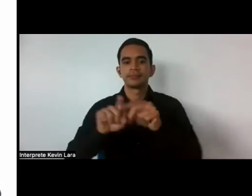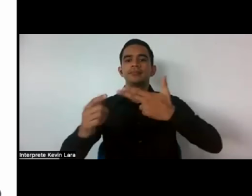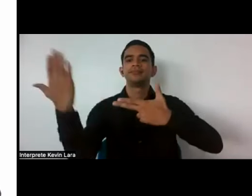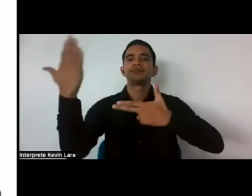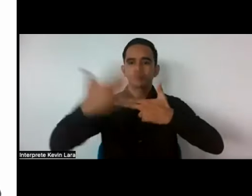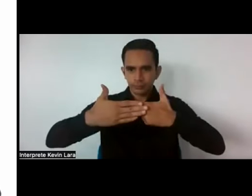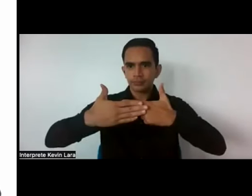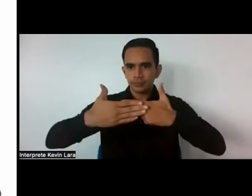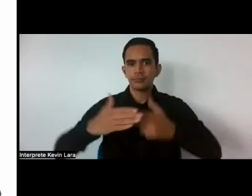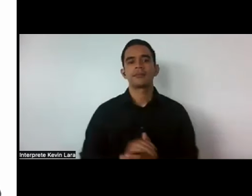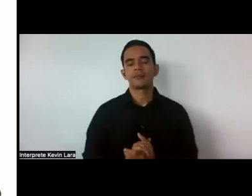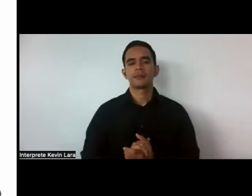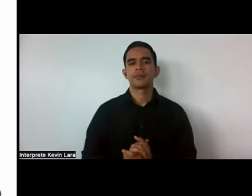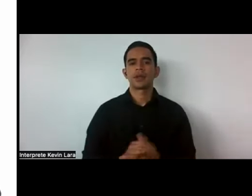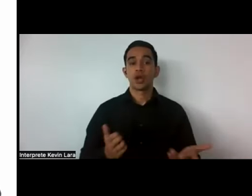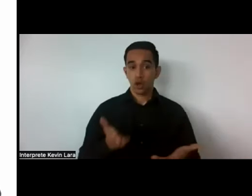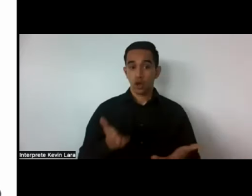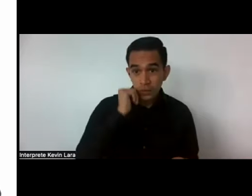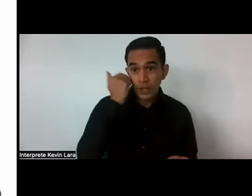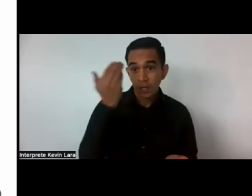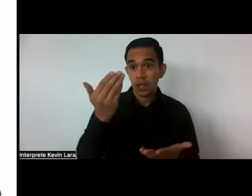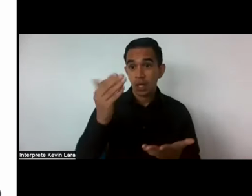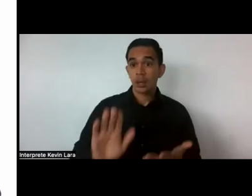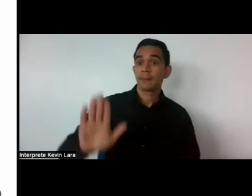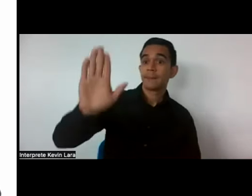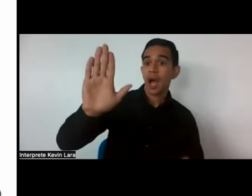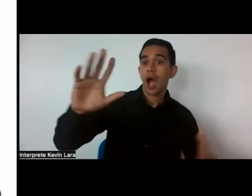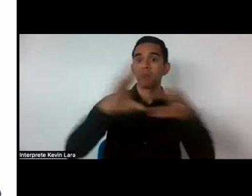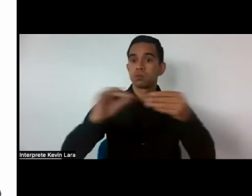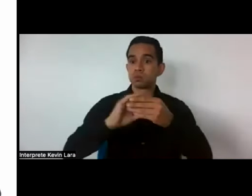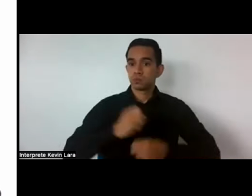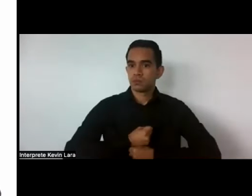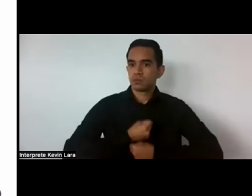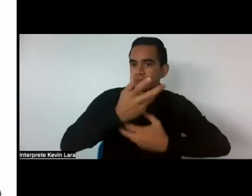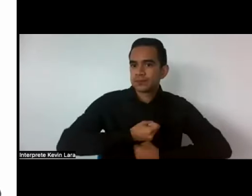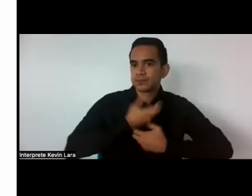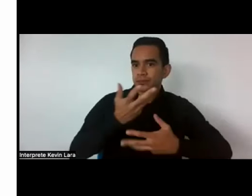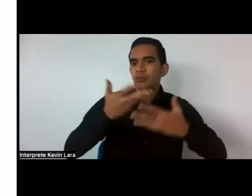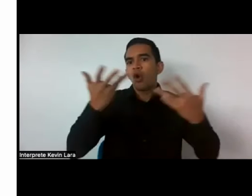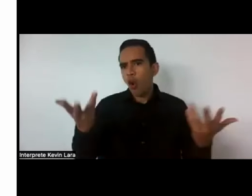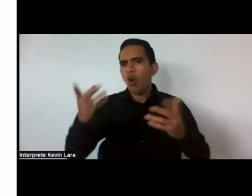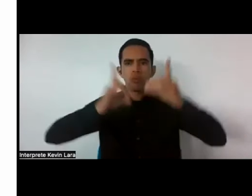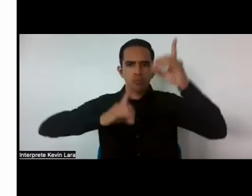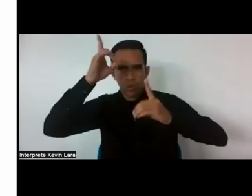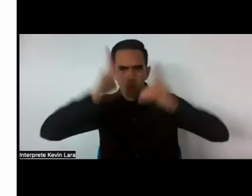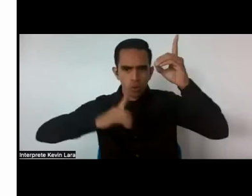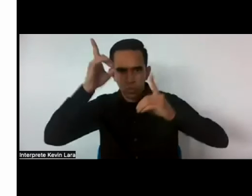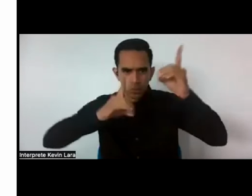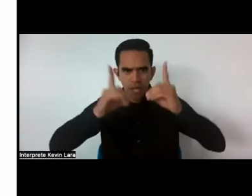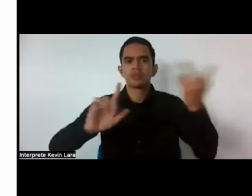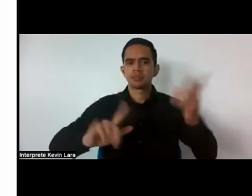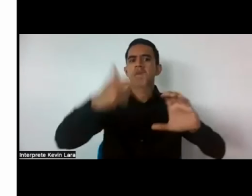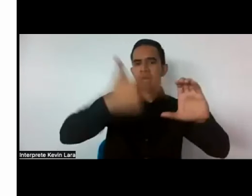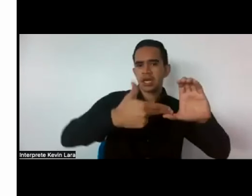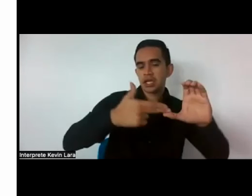comunicación. Hacer también uso del chat para realizar sus preguntas y comentarios. Y levantar la mano si desean participar. El día de